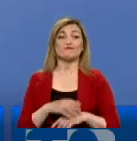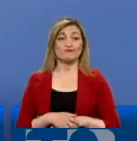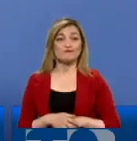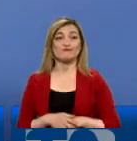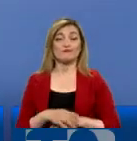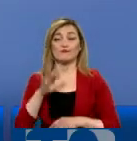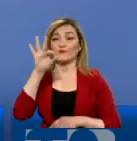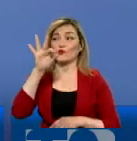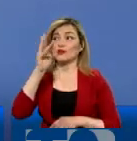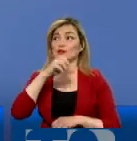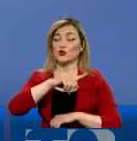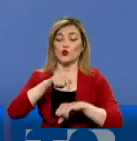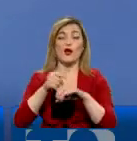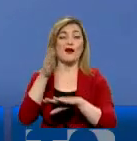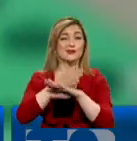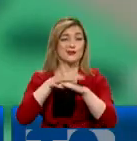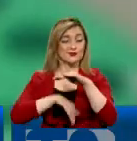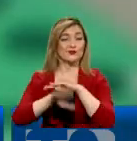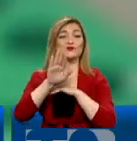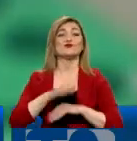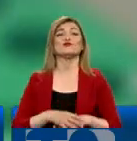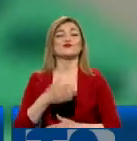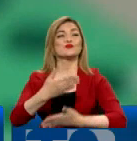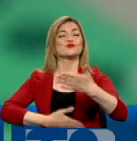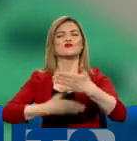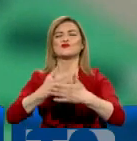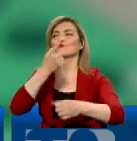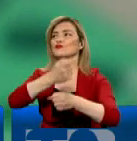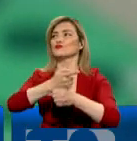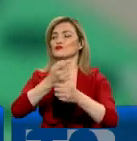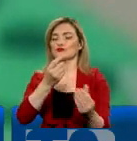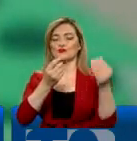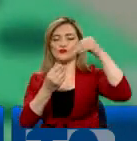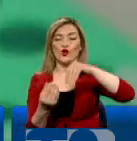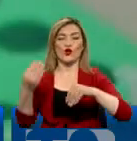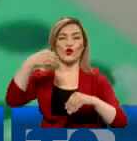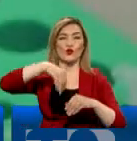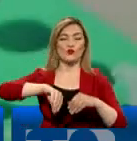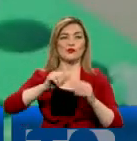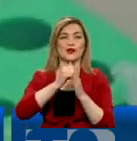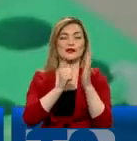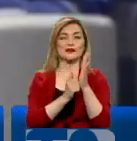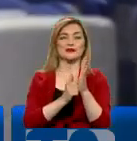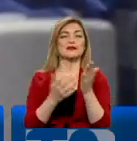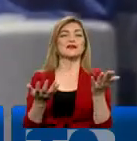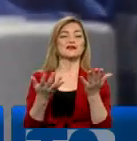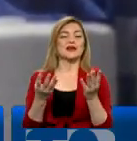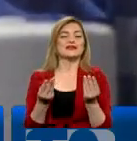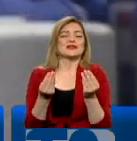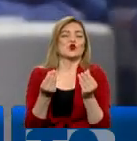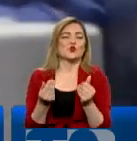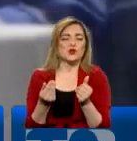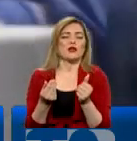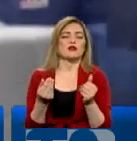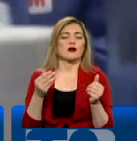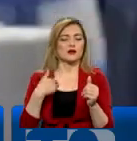hasta 96 horas antes del ingreso. El documento debe ser emitido por un laboratorio reconocido por la Agencia de Aseguramiento de la Calidad de los Servicios